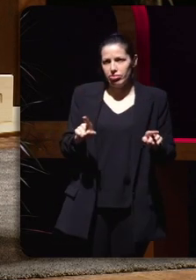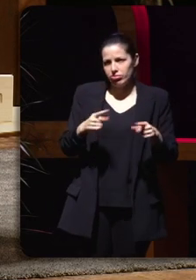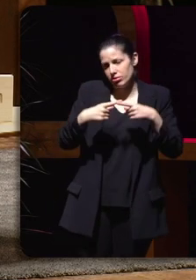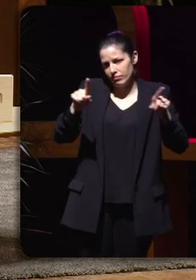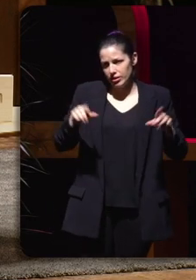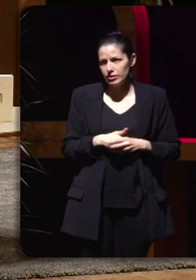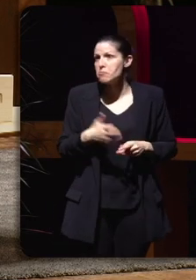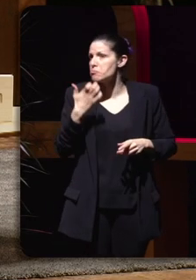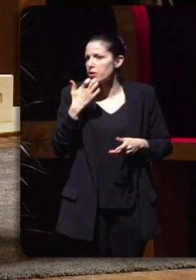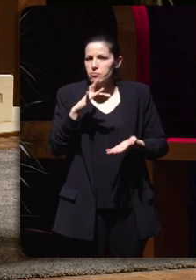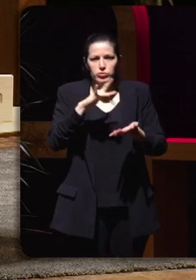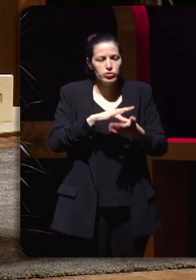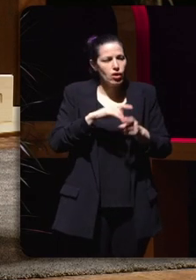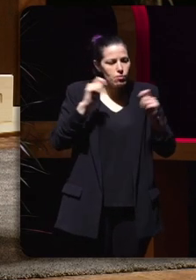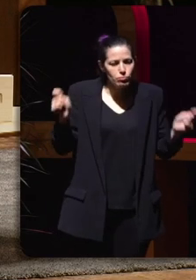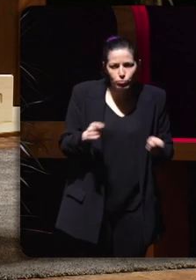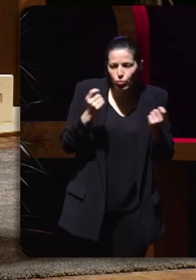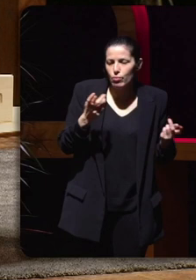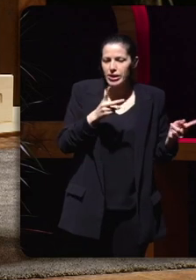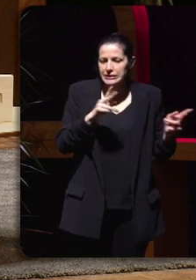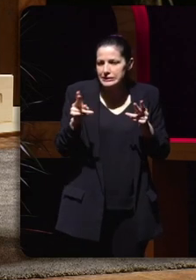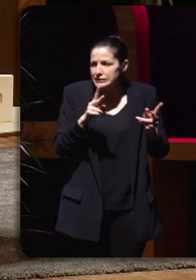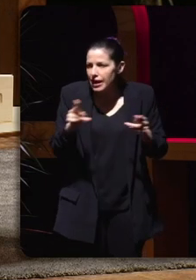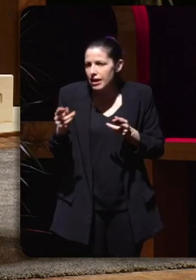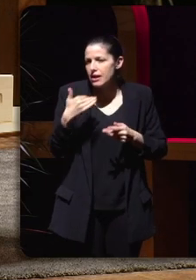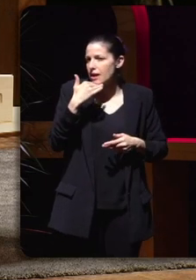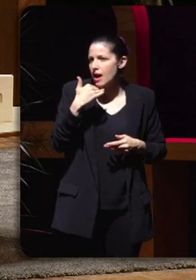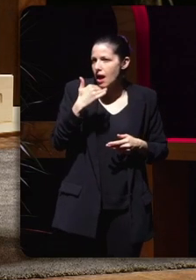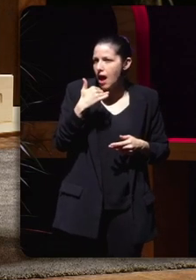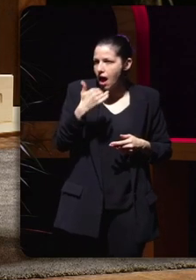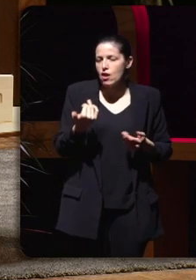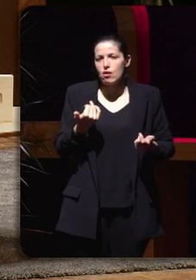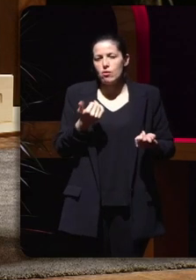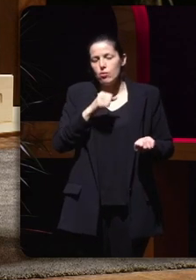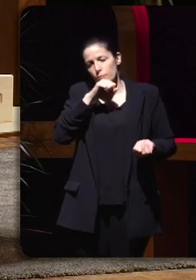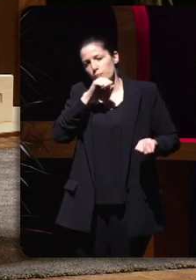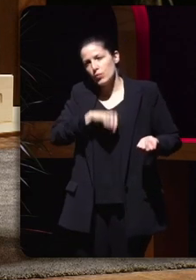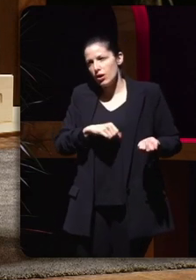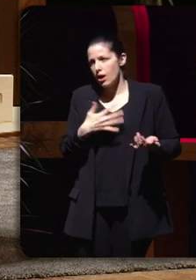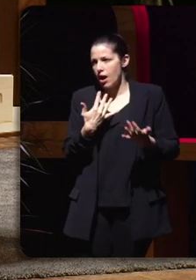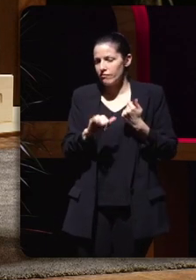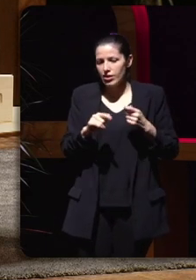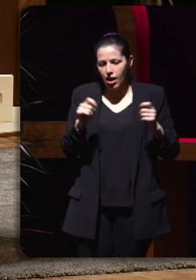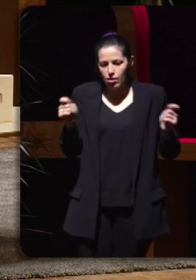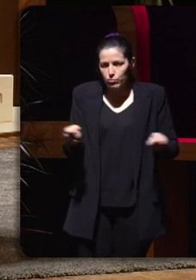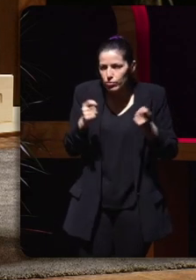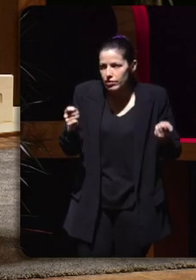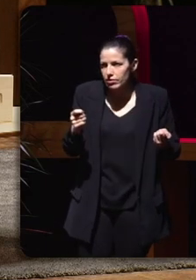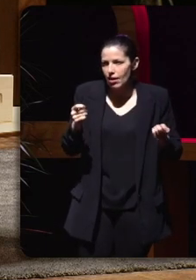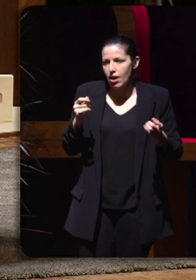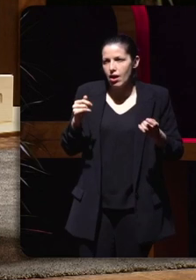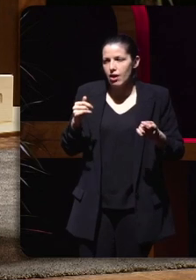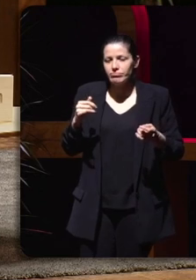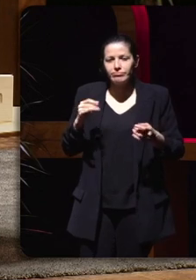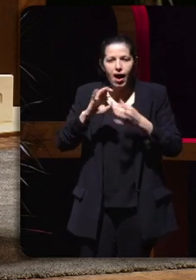anuncios de cualquier serie a la que estuviera muy enganchada y llamarte con amiga en los anuncios para comentar lo que habías